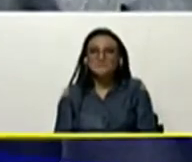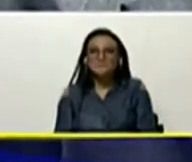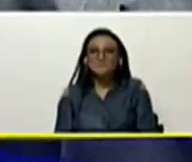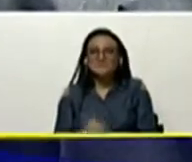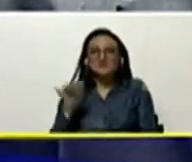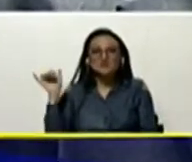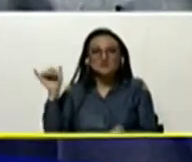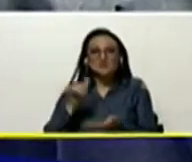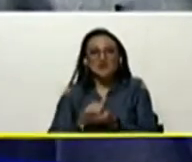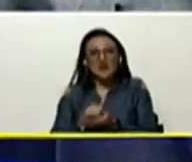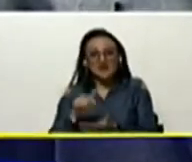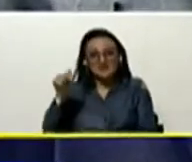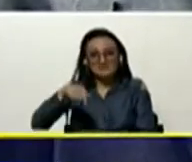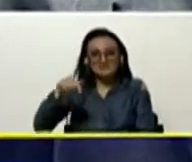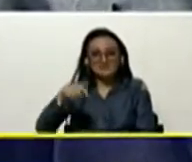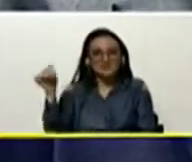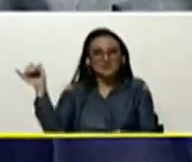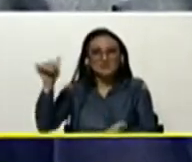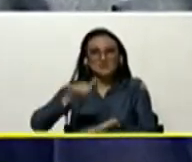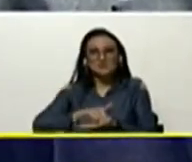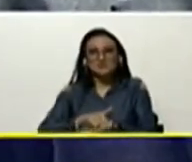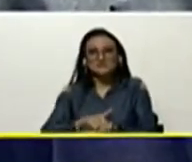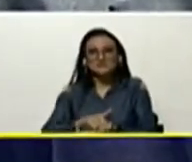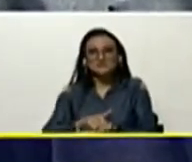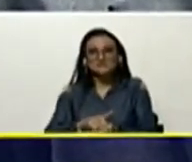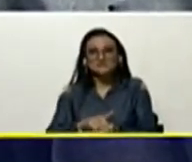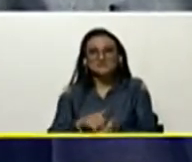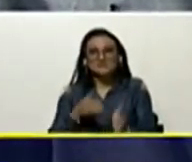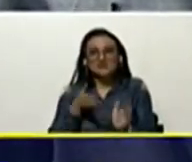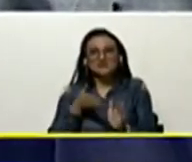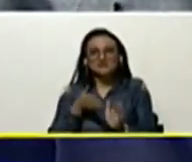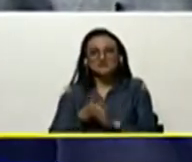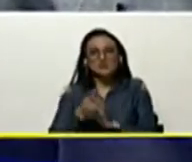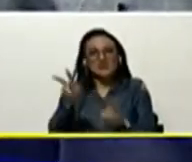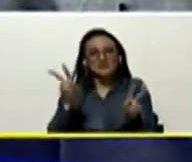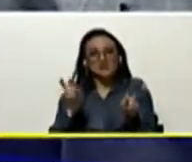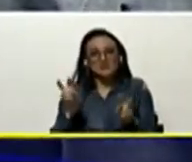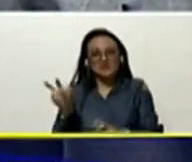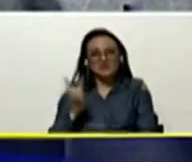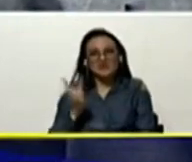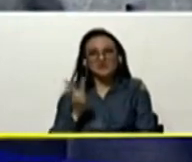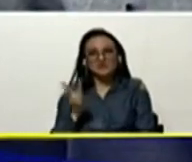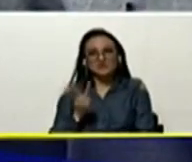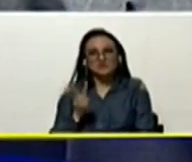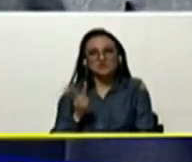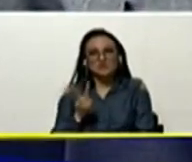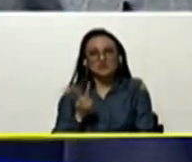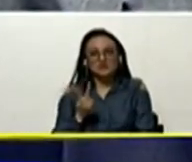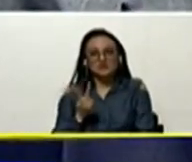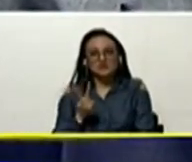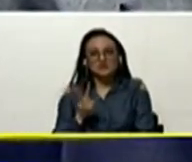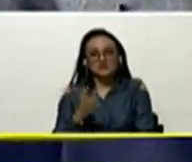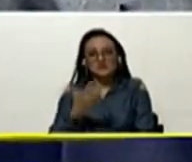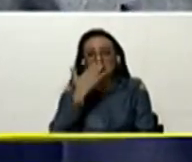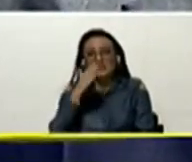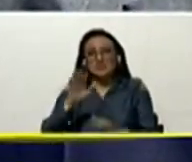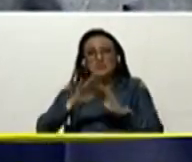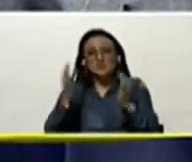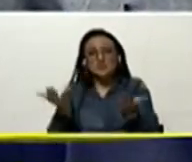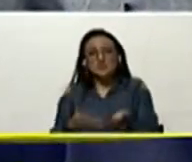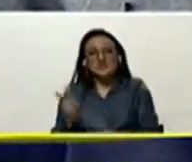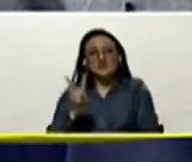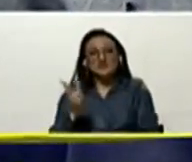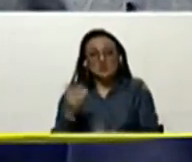su viaje de regreso, que al referirse a Venezuela, que ante el mundo Venezuela